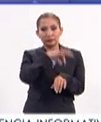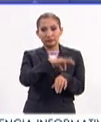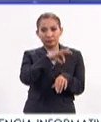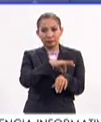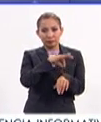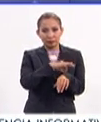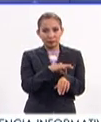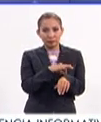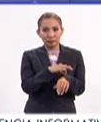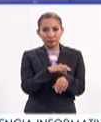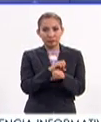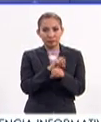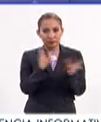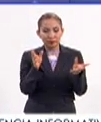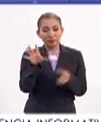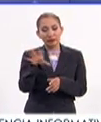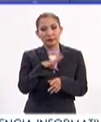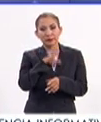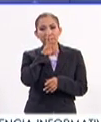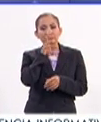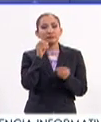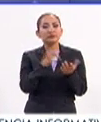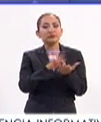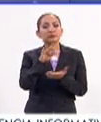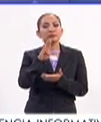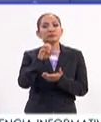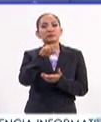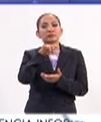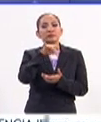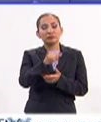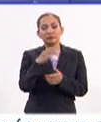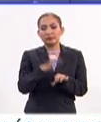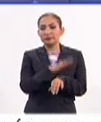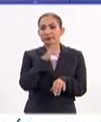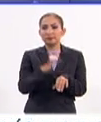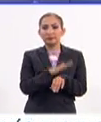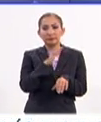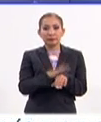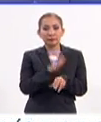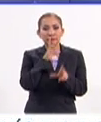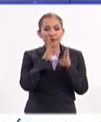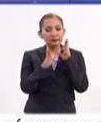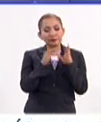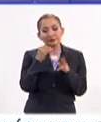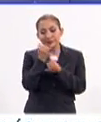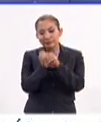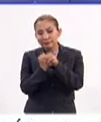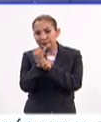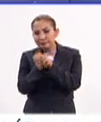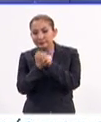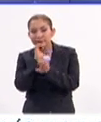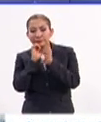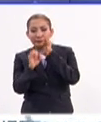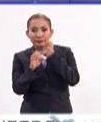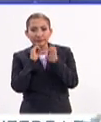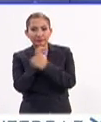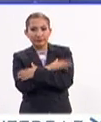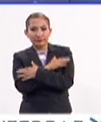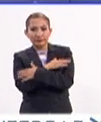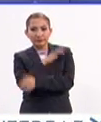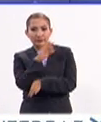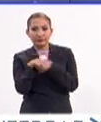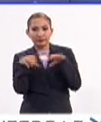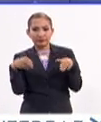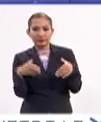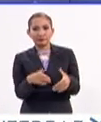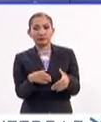medicina y bueno, por supuesto, pues ahí están los resultados. Gracias, Bonnie, por este excelente reportaje, esta excelente entrevista. Un fuerte abrazo a toda la